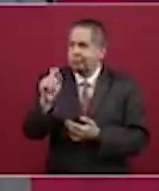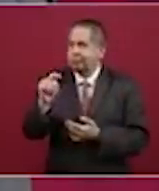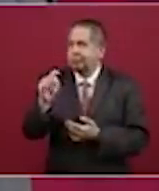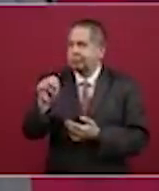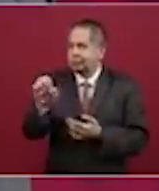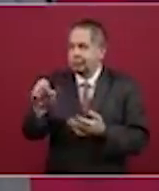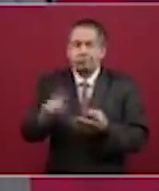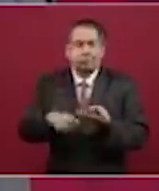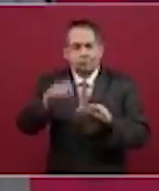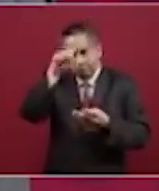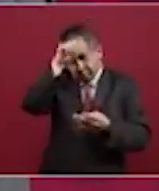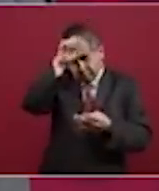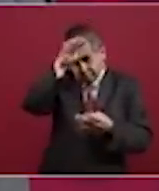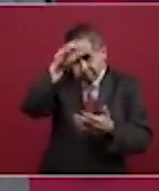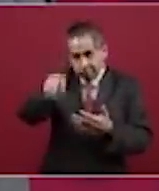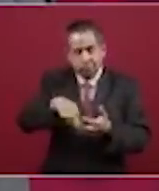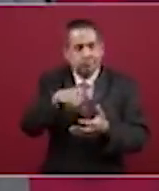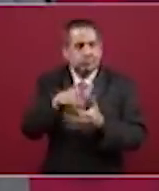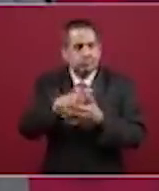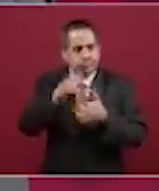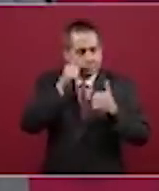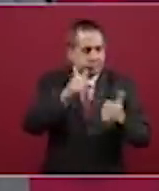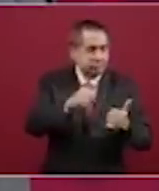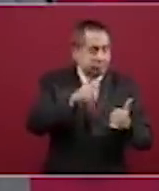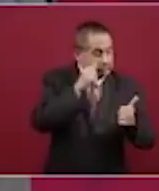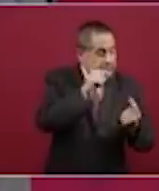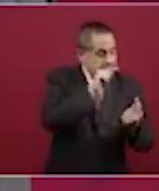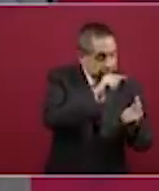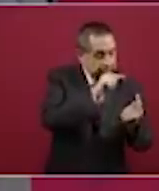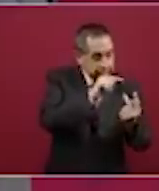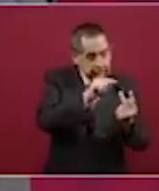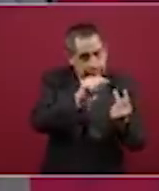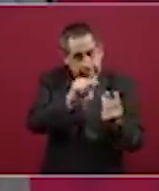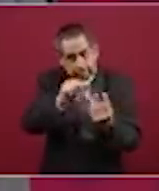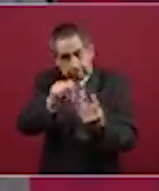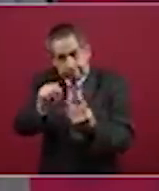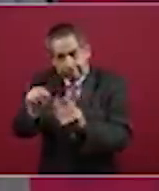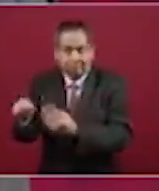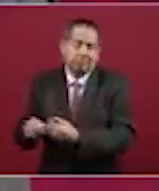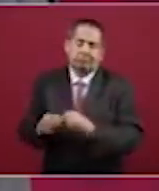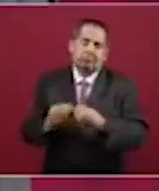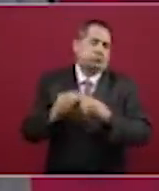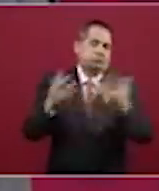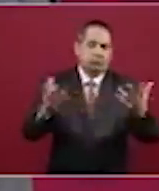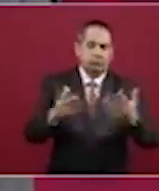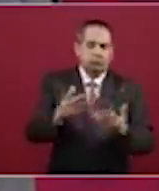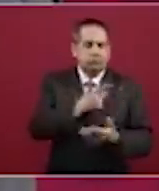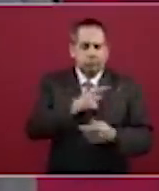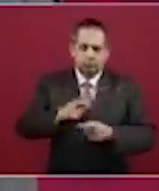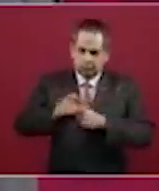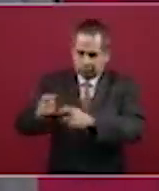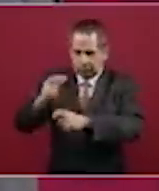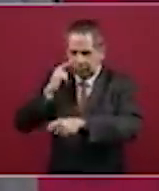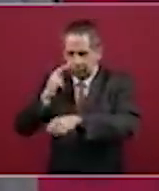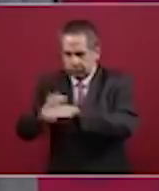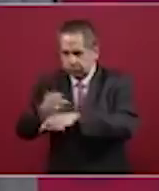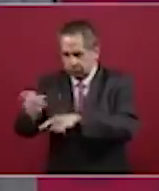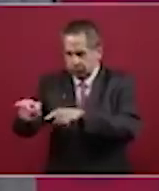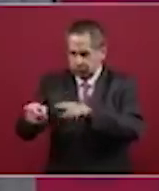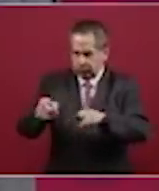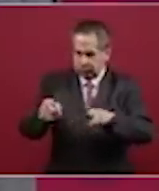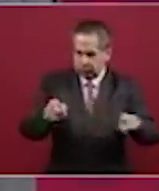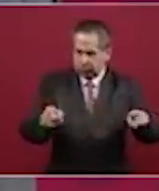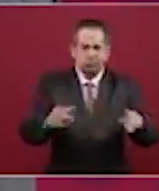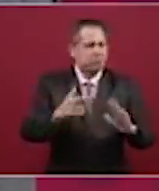mineros, tendría yo que atender pues a muchos. Entonces, tenemos que distribuirnos el trabajo.